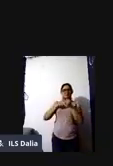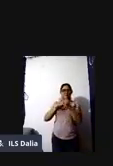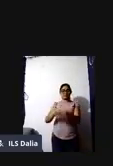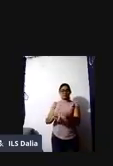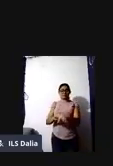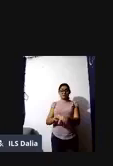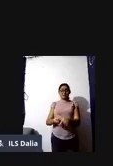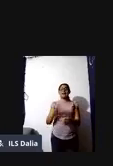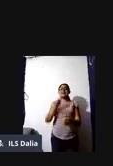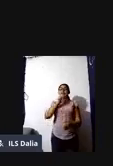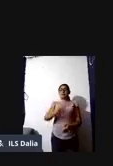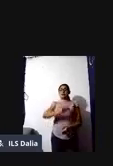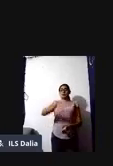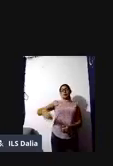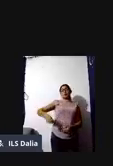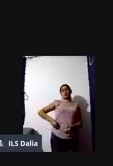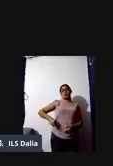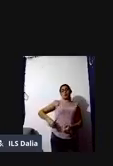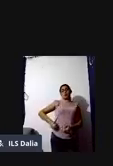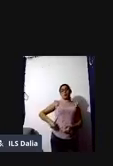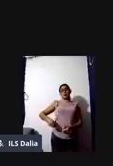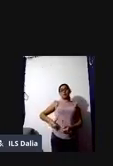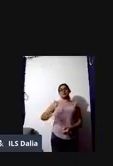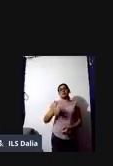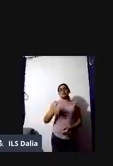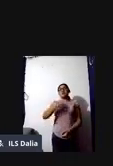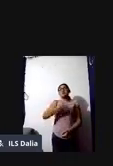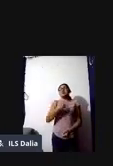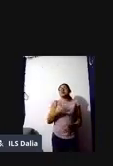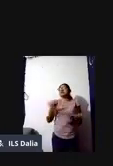sensación de no hacer nada por